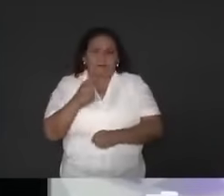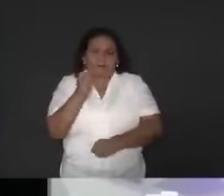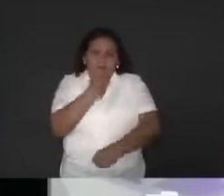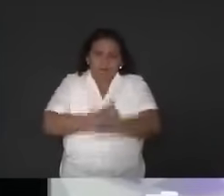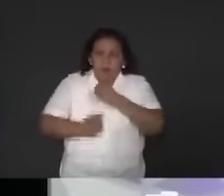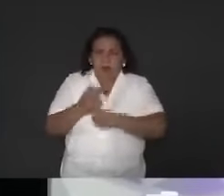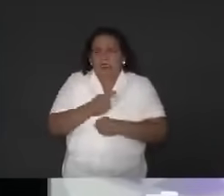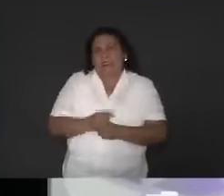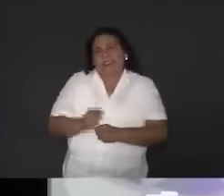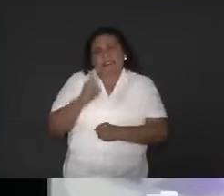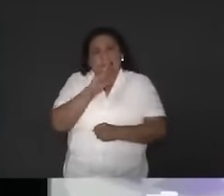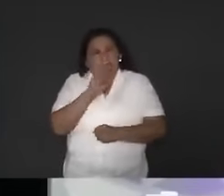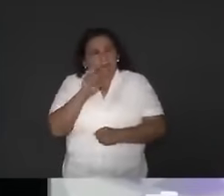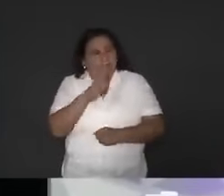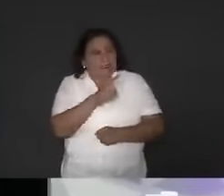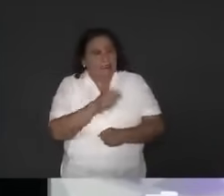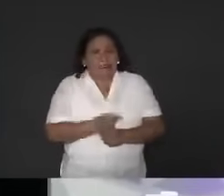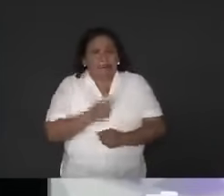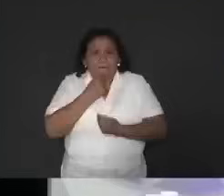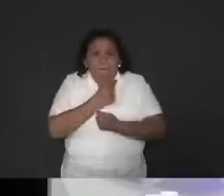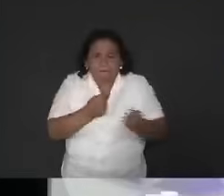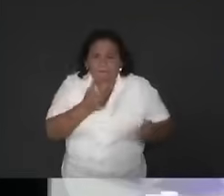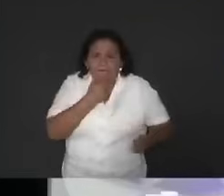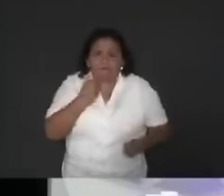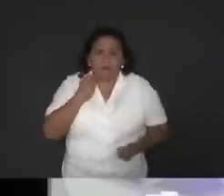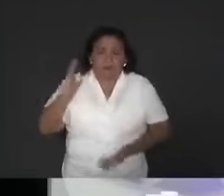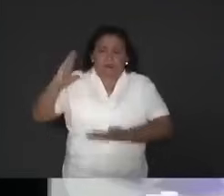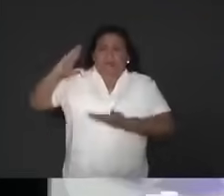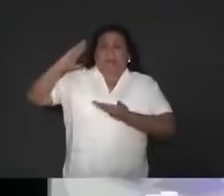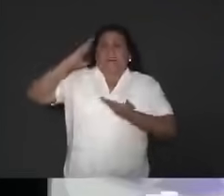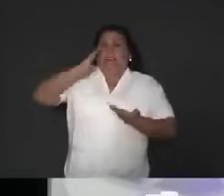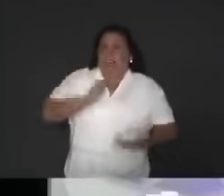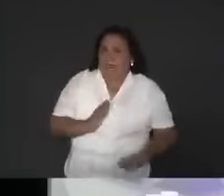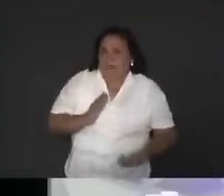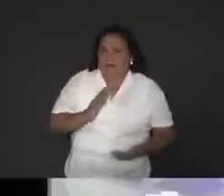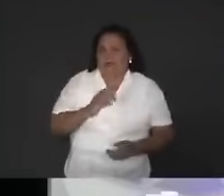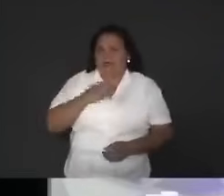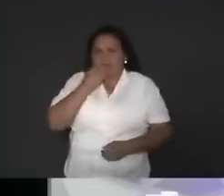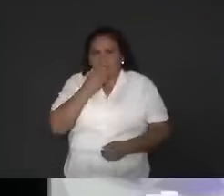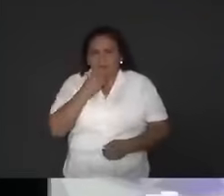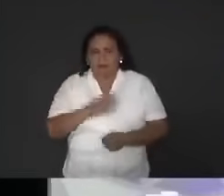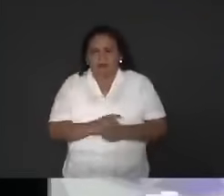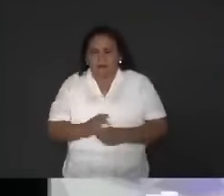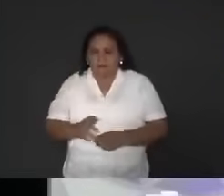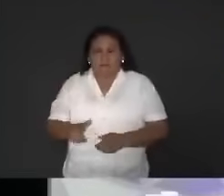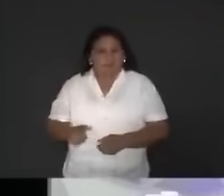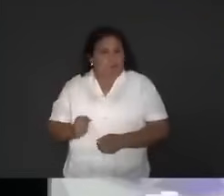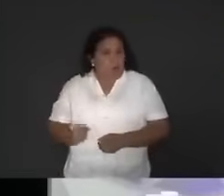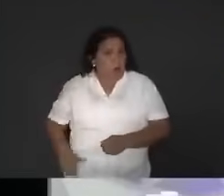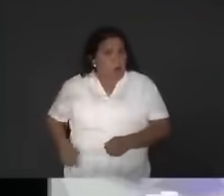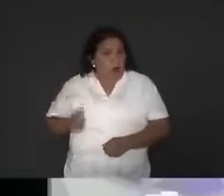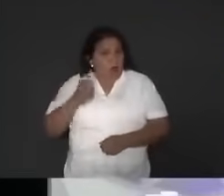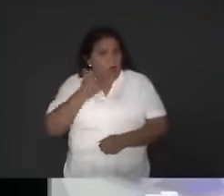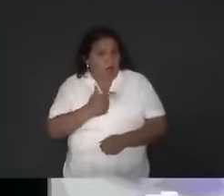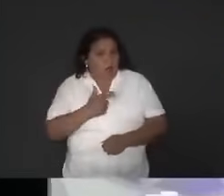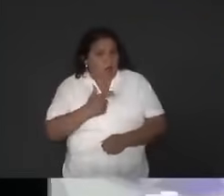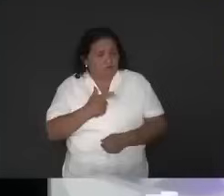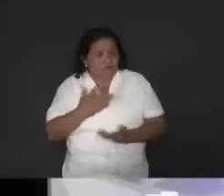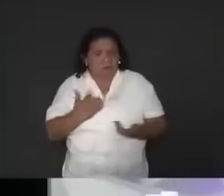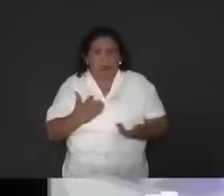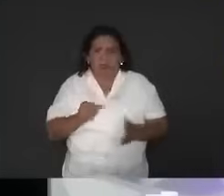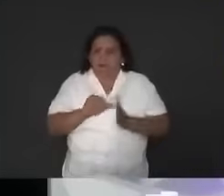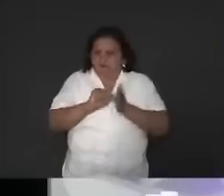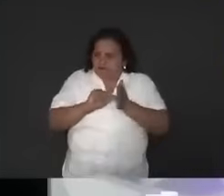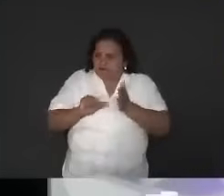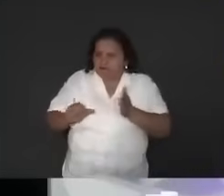terror cientos de notas de niños y niñas que llegan o que amenazan llegar a una escuela con armas. Esto hay que visibilizarlo en la agenda y